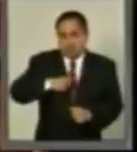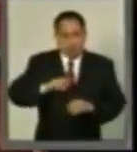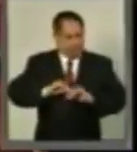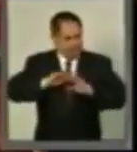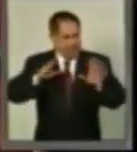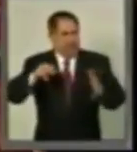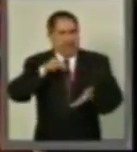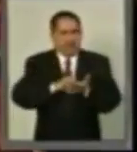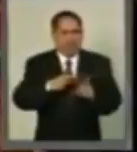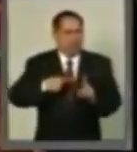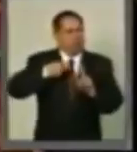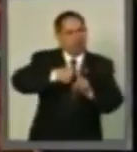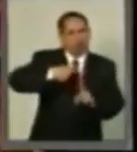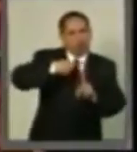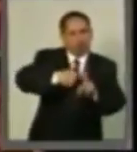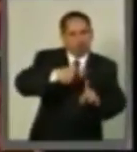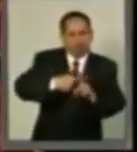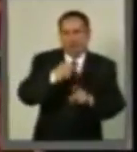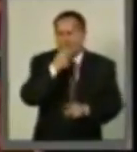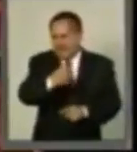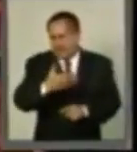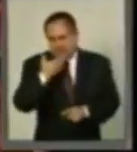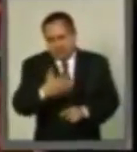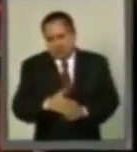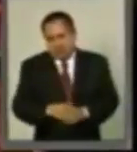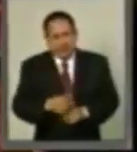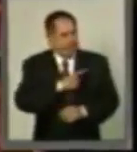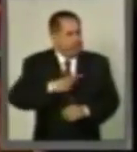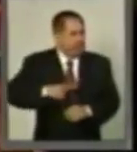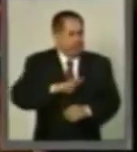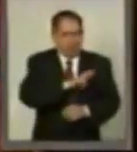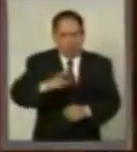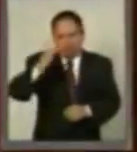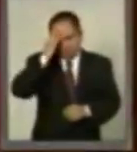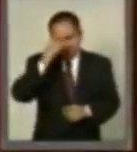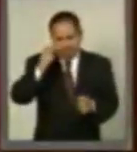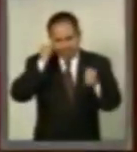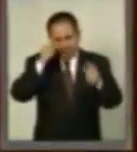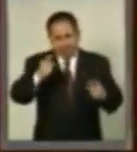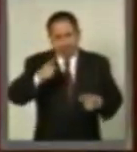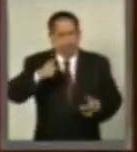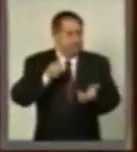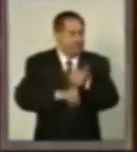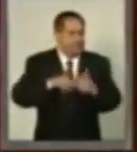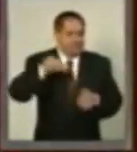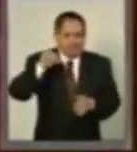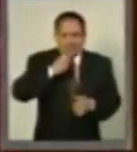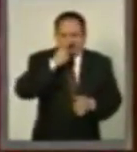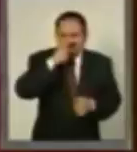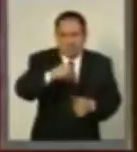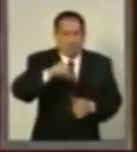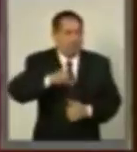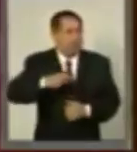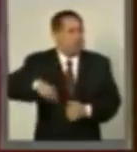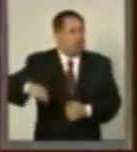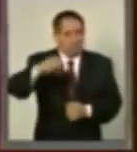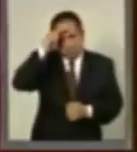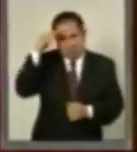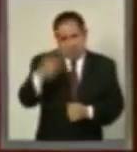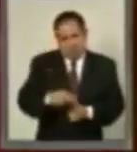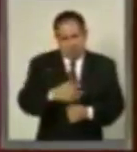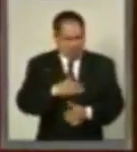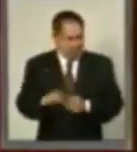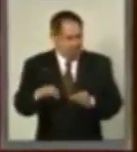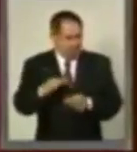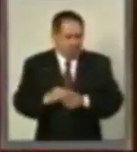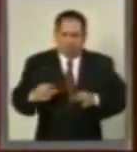también de logros, y ese es un logro. Hay que reconocerlo. Hay que decir que hoy más que nunca los mexicanos nos sentimos listos